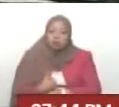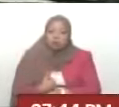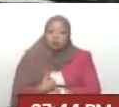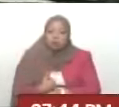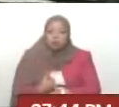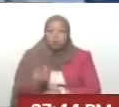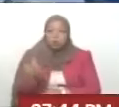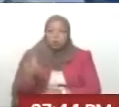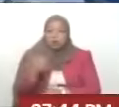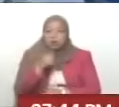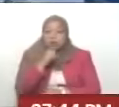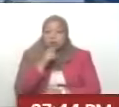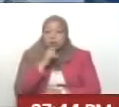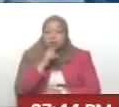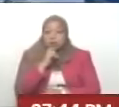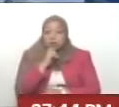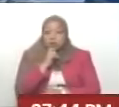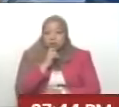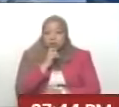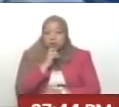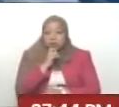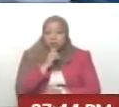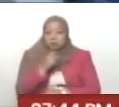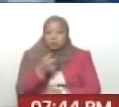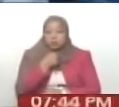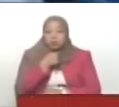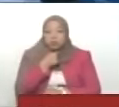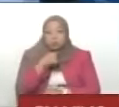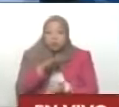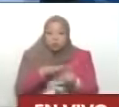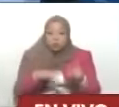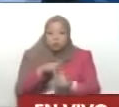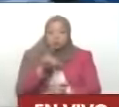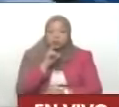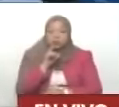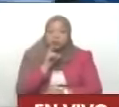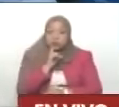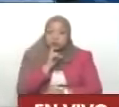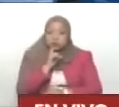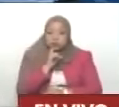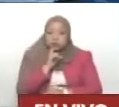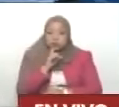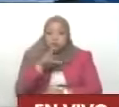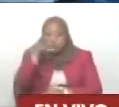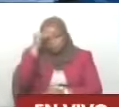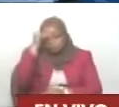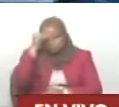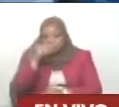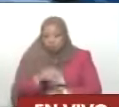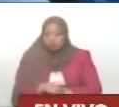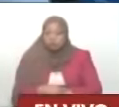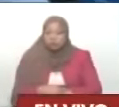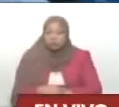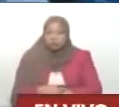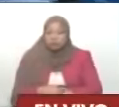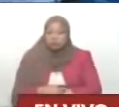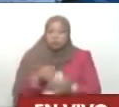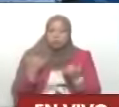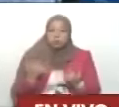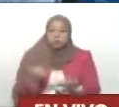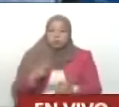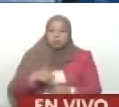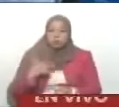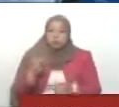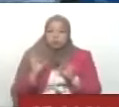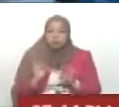un tiro al pie. Ah, que nos pusieron en situación difícil. Aprendimos. Y ahora no nos van a poder